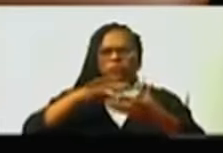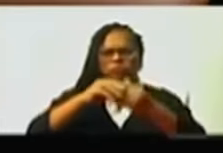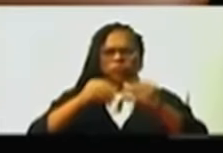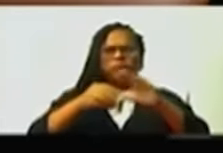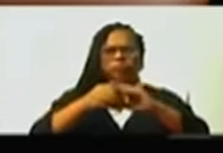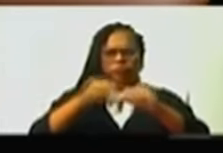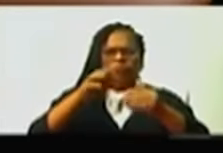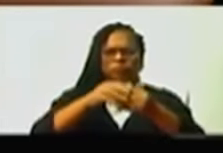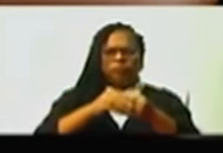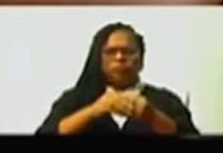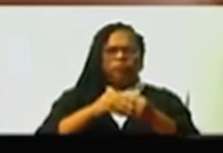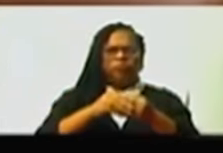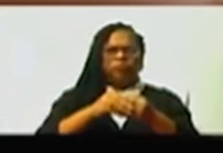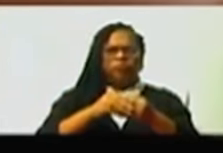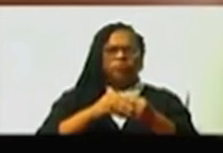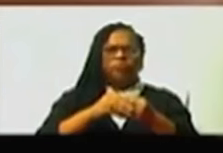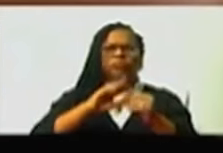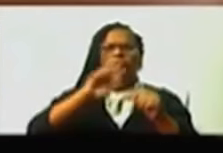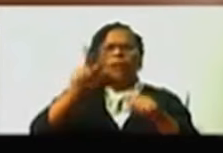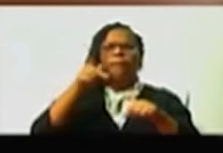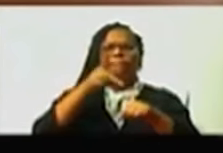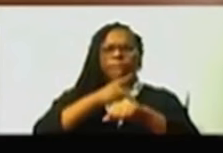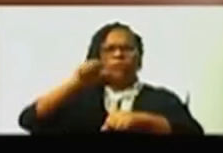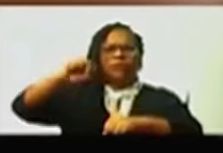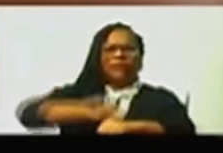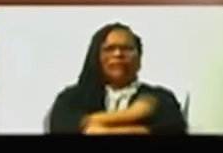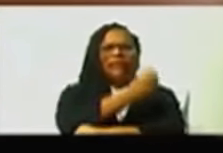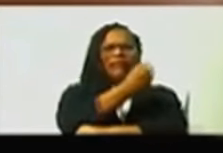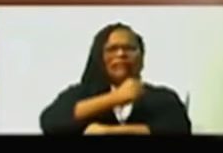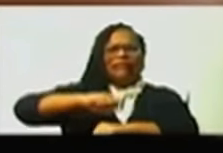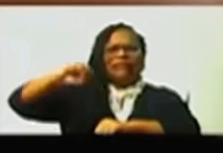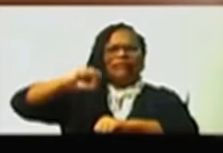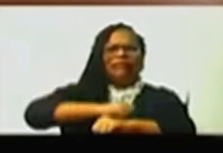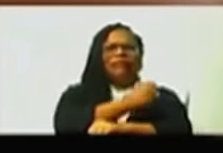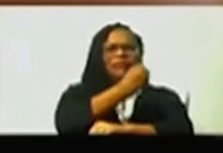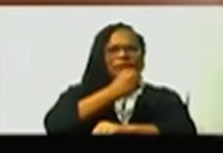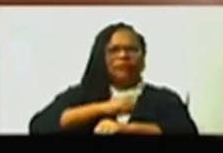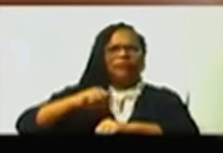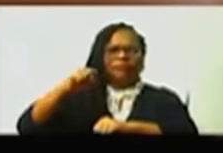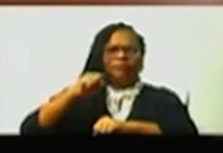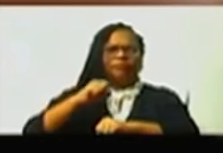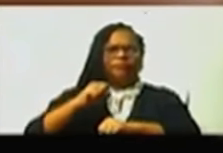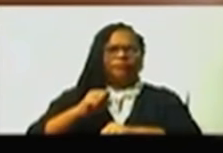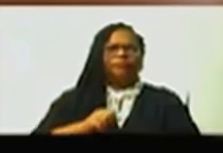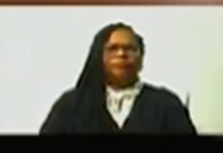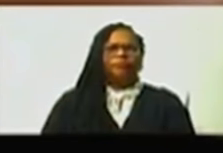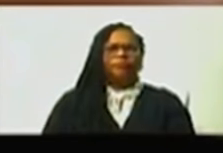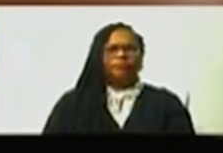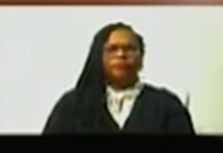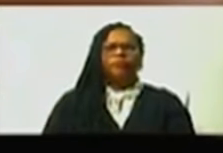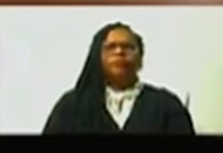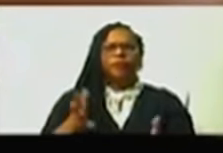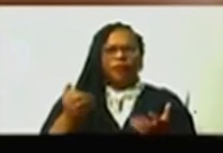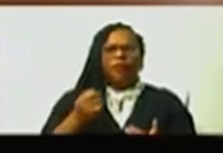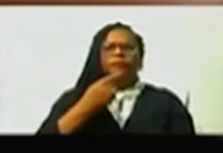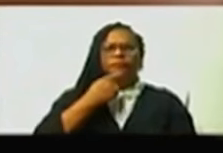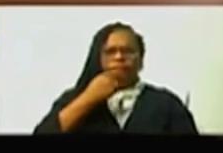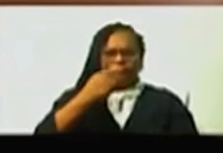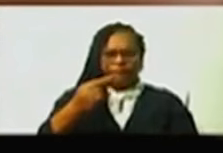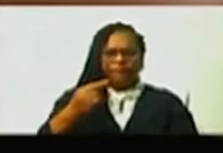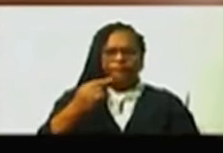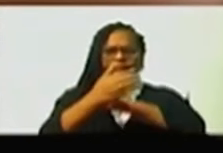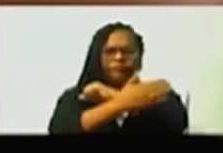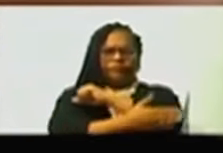Que voy a tratar aquí de la provincia de Samaná. Quiero también decirle al país y al presidente de la